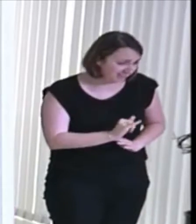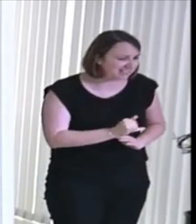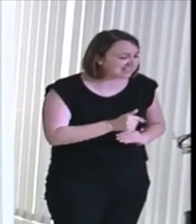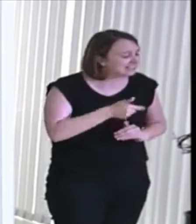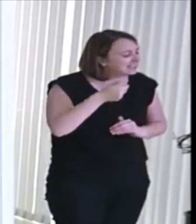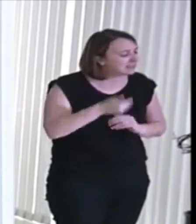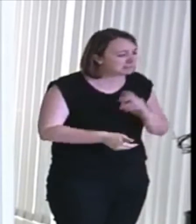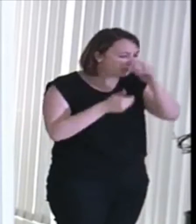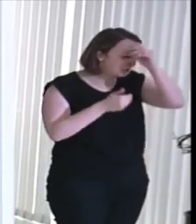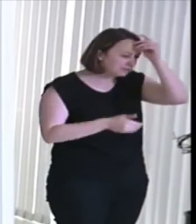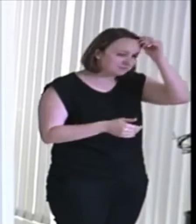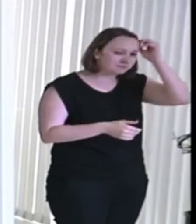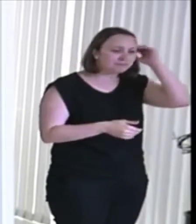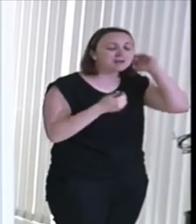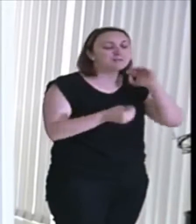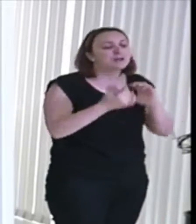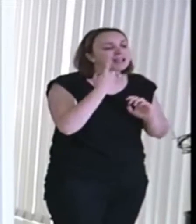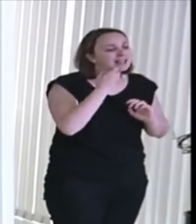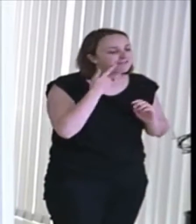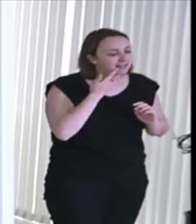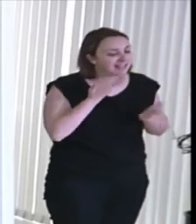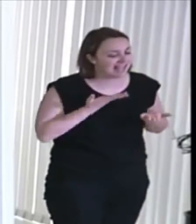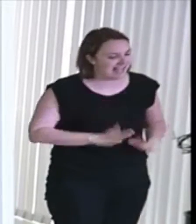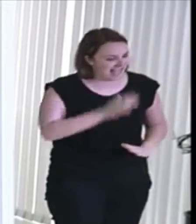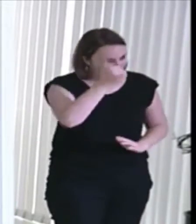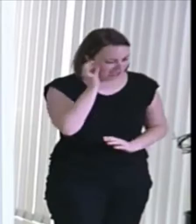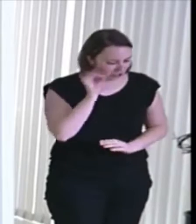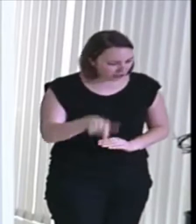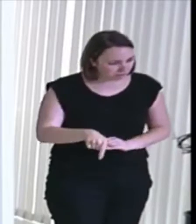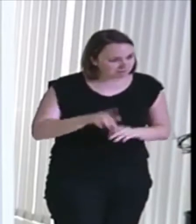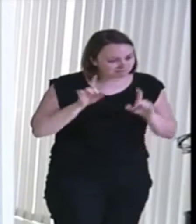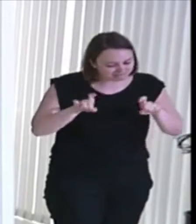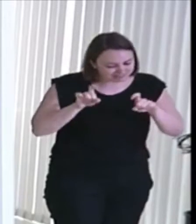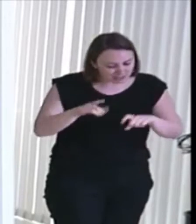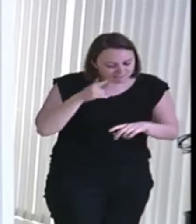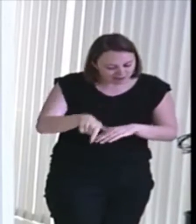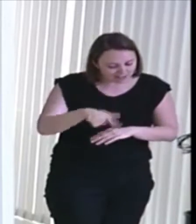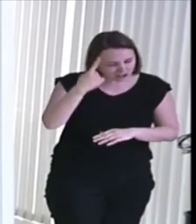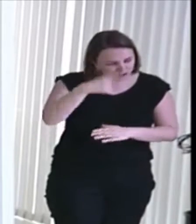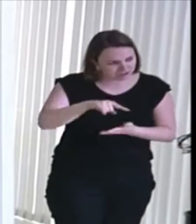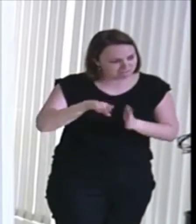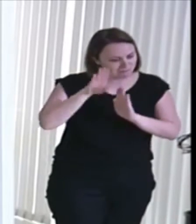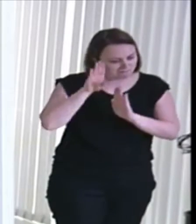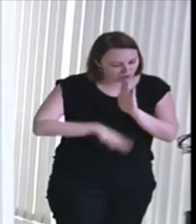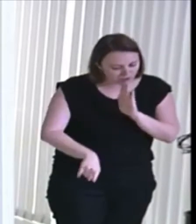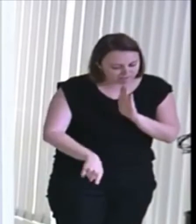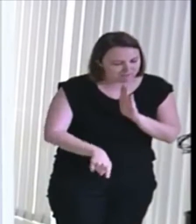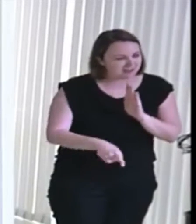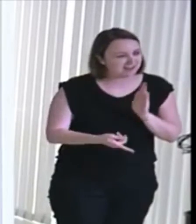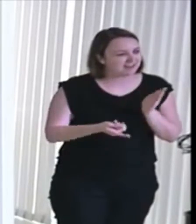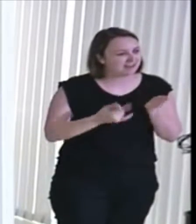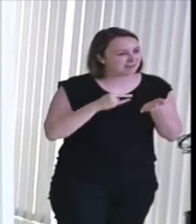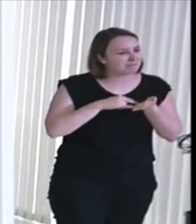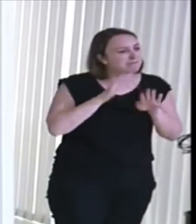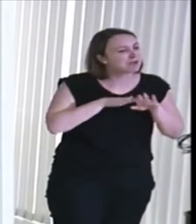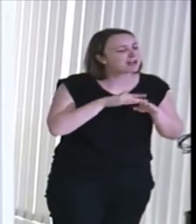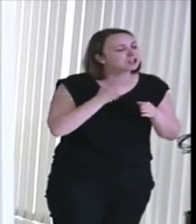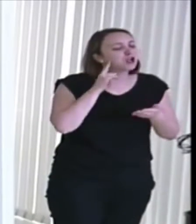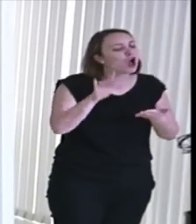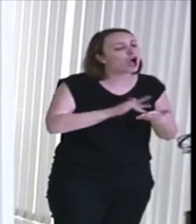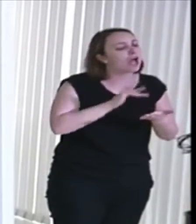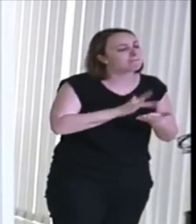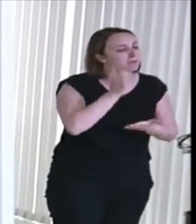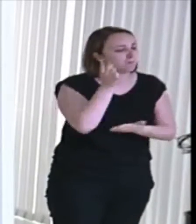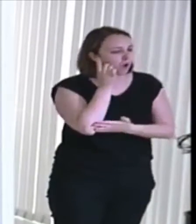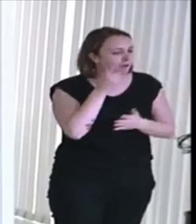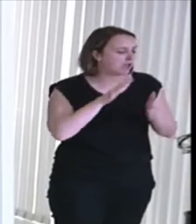fundamental que ayudemos a los niños desde pequeños a aprender a programar, a familiarizarse no solamente con los iPads y los